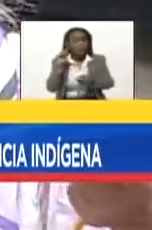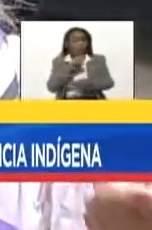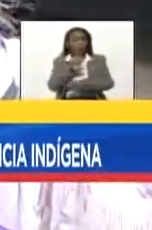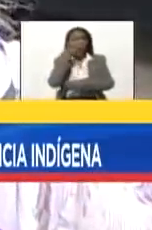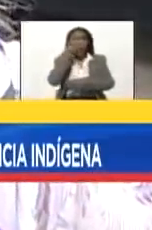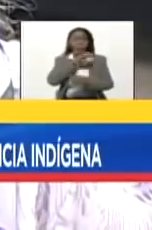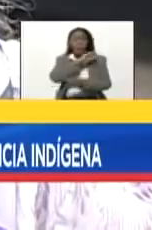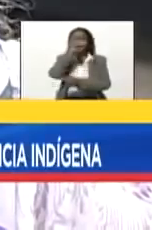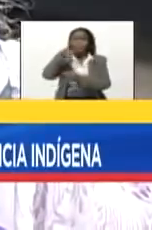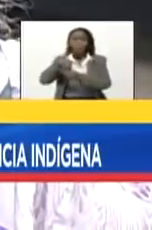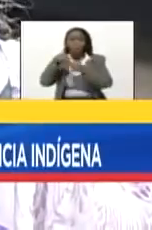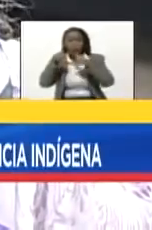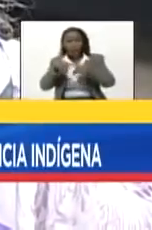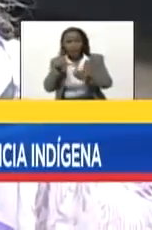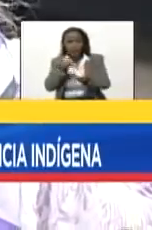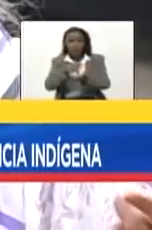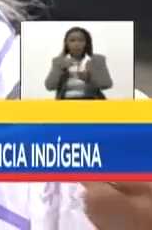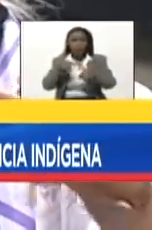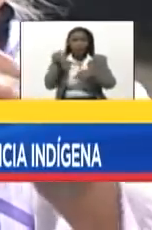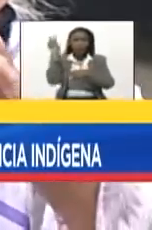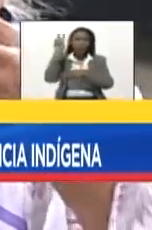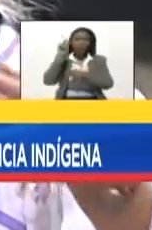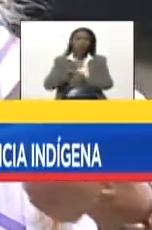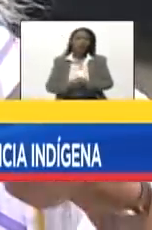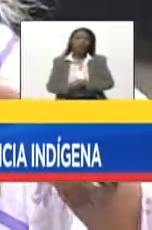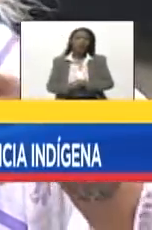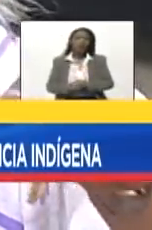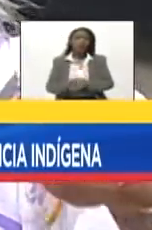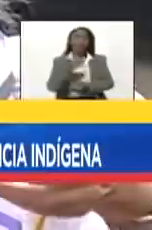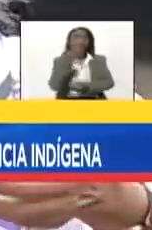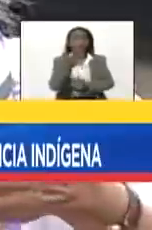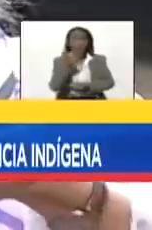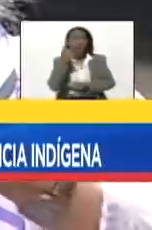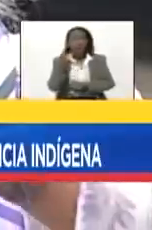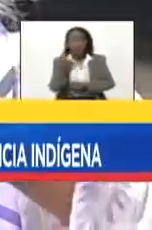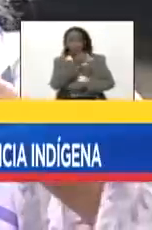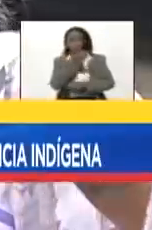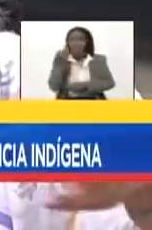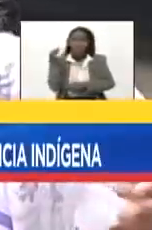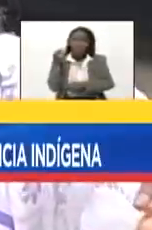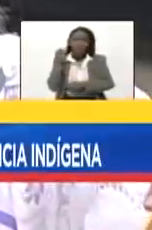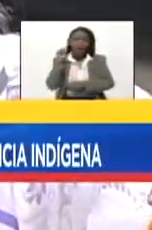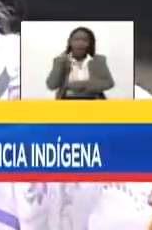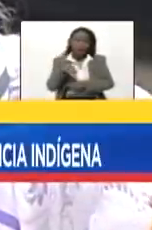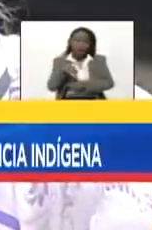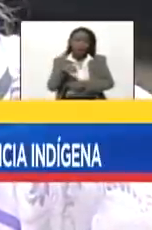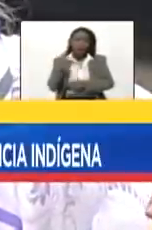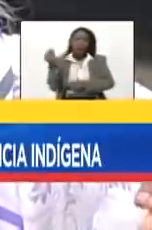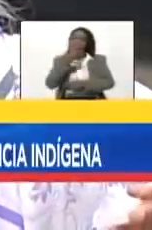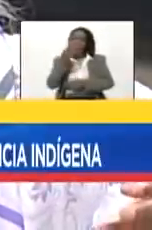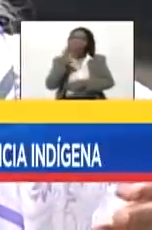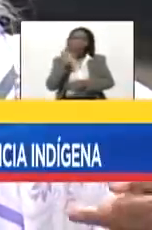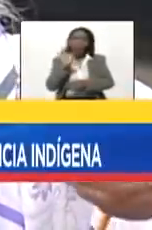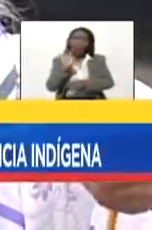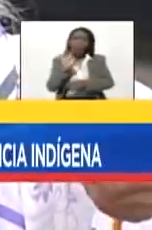invasores llegaron aquí? Nosotros, usted lo ha dicho perfectamente, no hay más nada que agregarle.